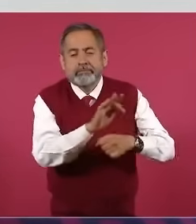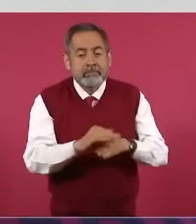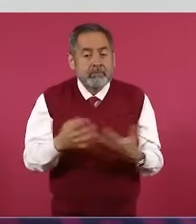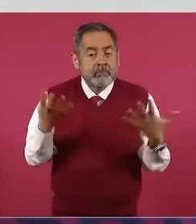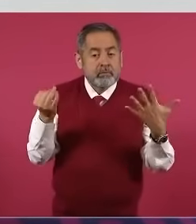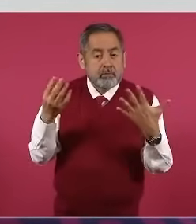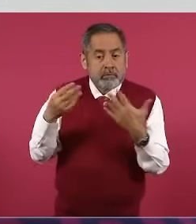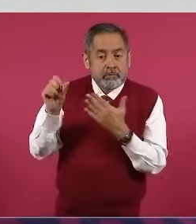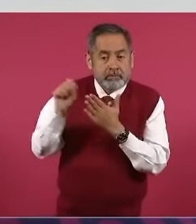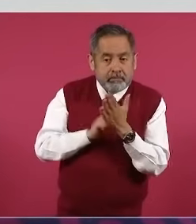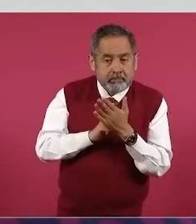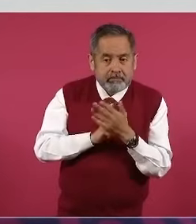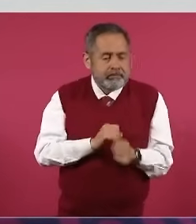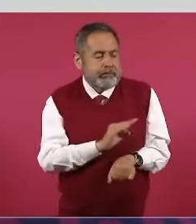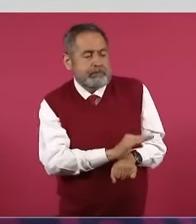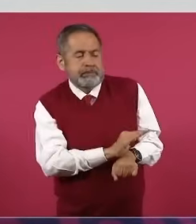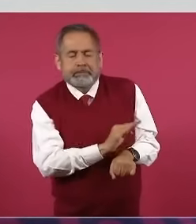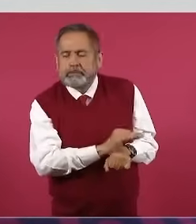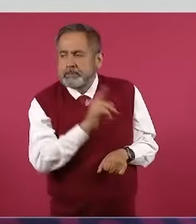9 meses.